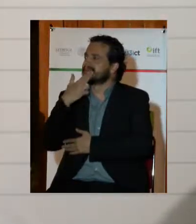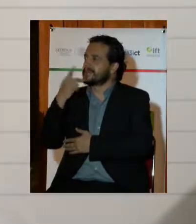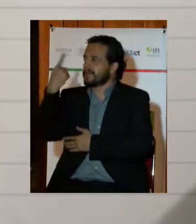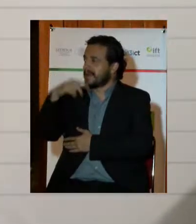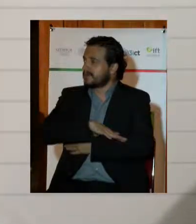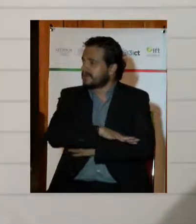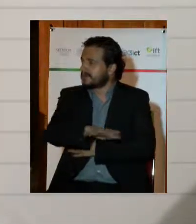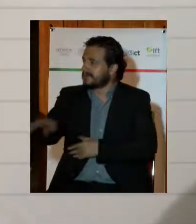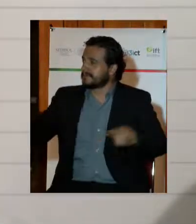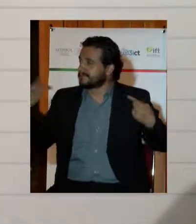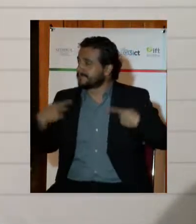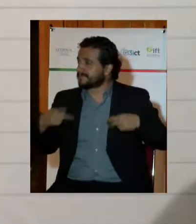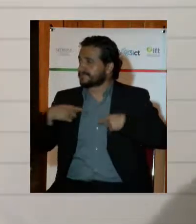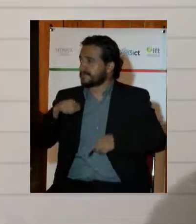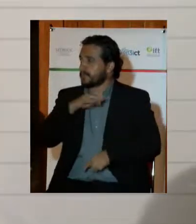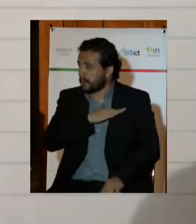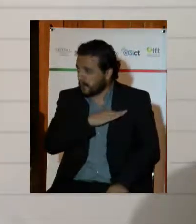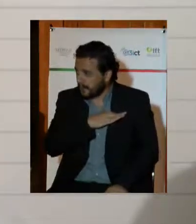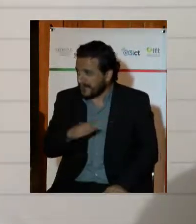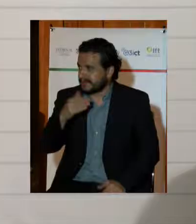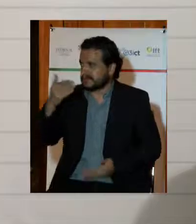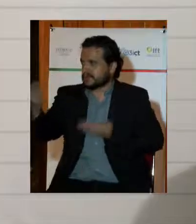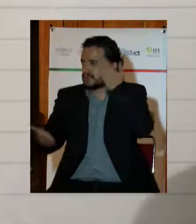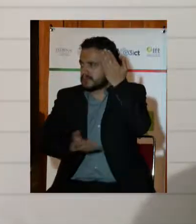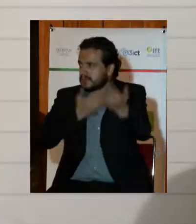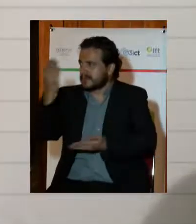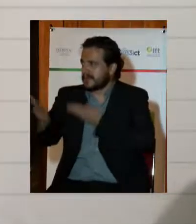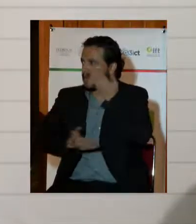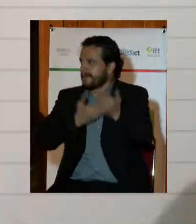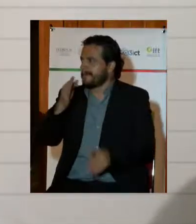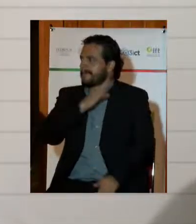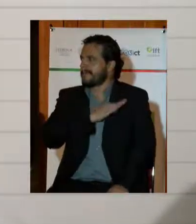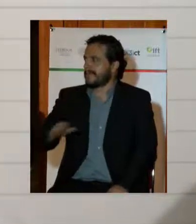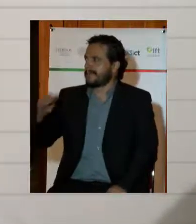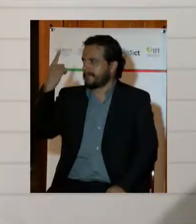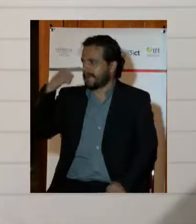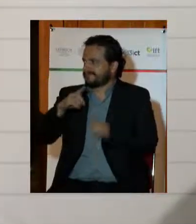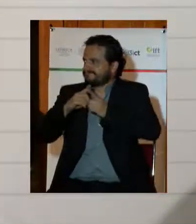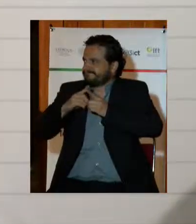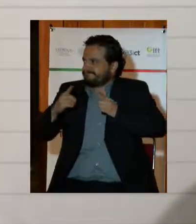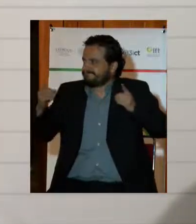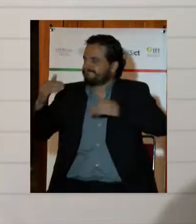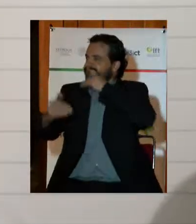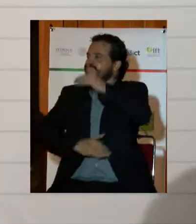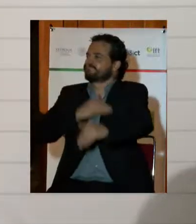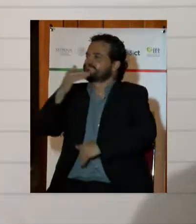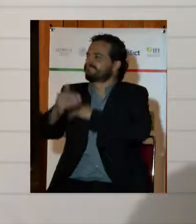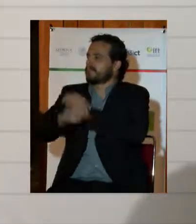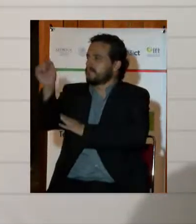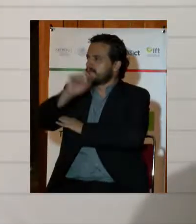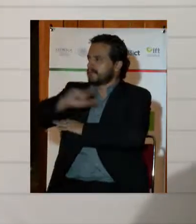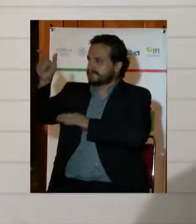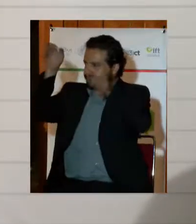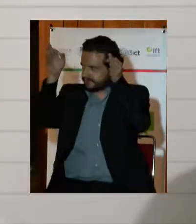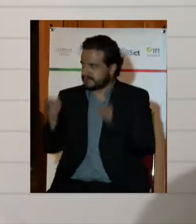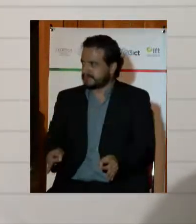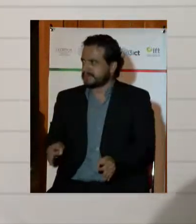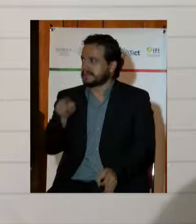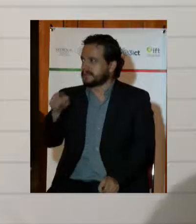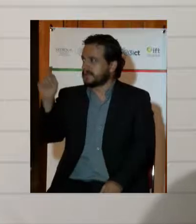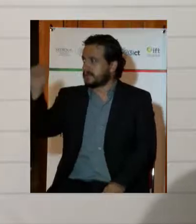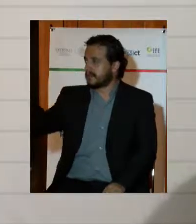las personas puedan estudiar y desarrollarse en lo personal y en lo profesional. Las TIC son herramientas